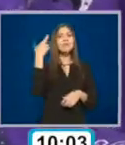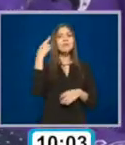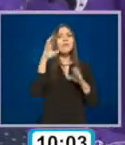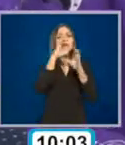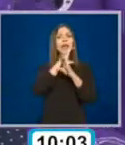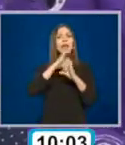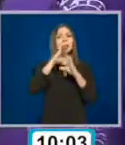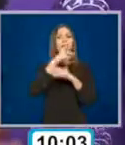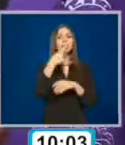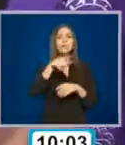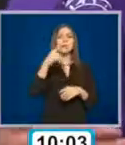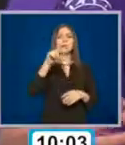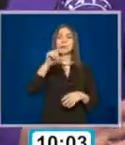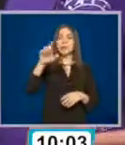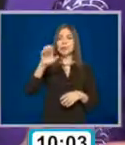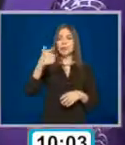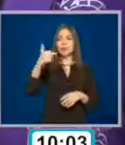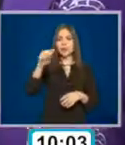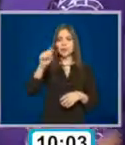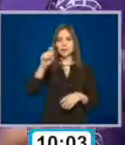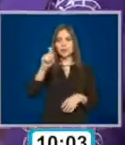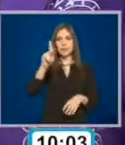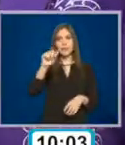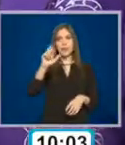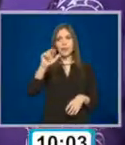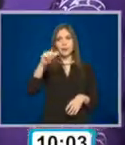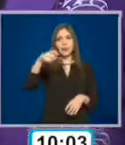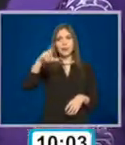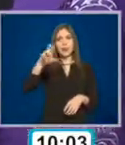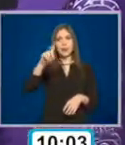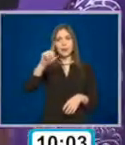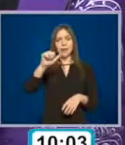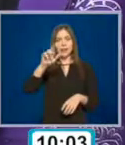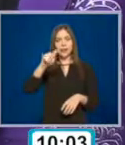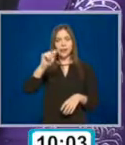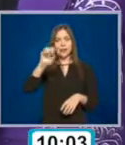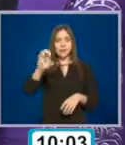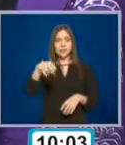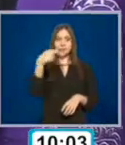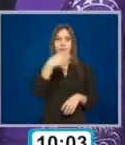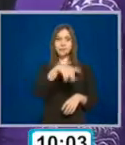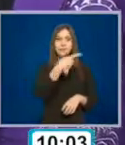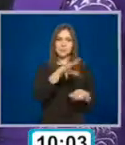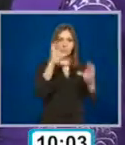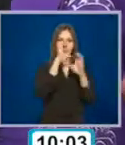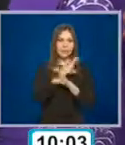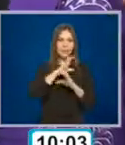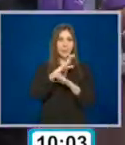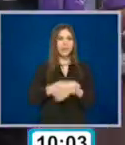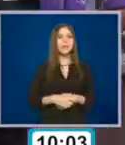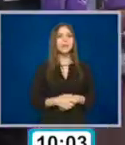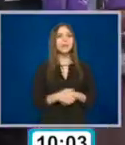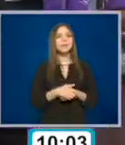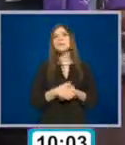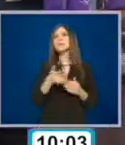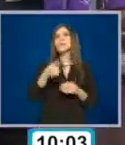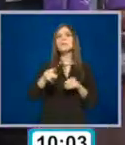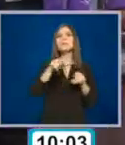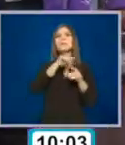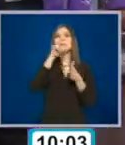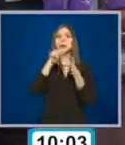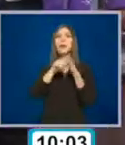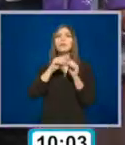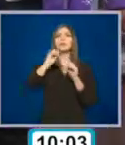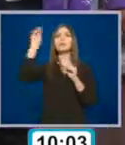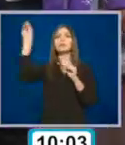ese sencillo. Pues paré un ratito en mi carrera, entonces retomo esto con Llegué para quedarme. Oye, pero andas de arriba para abajo,